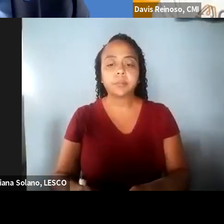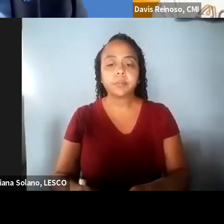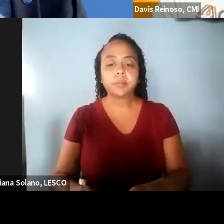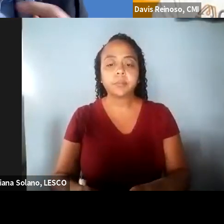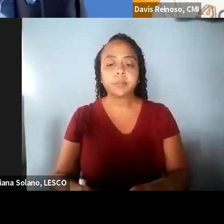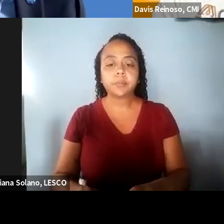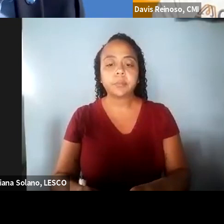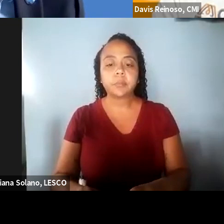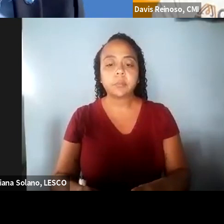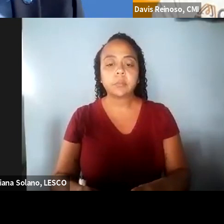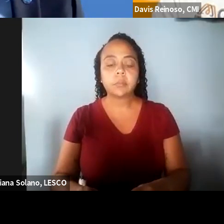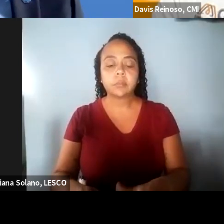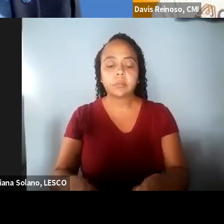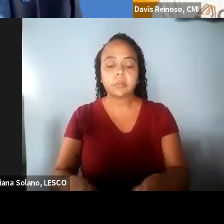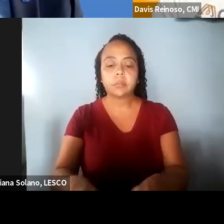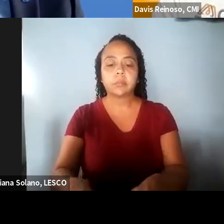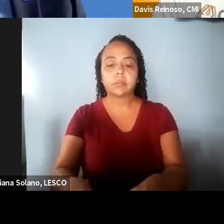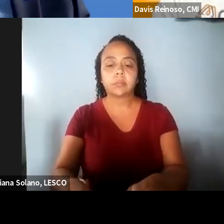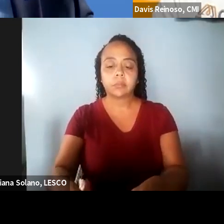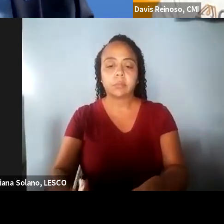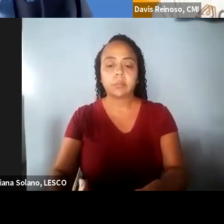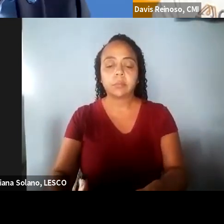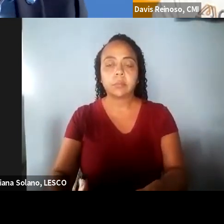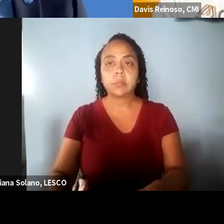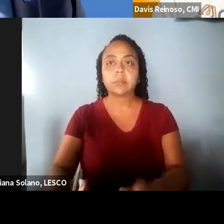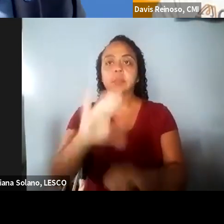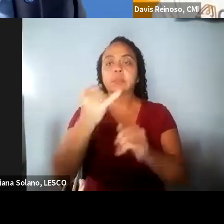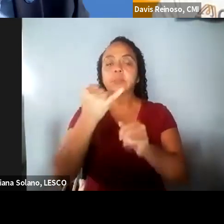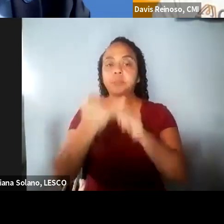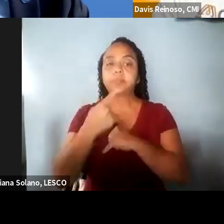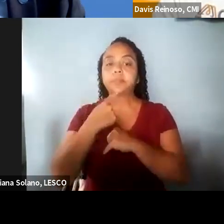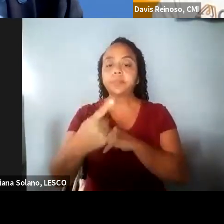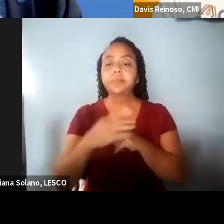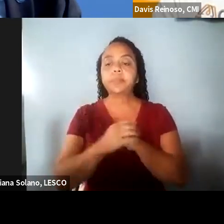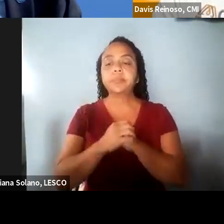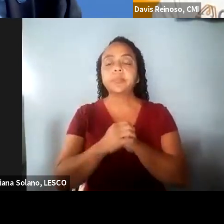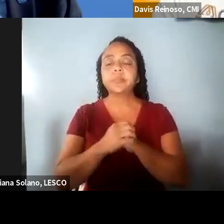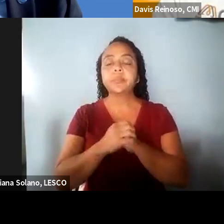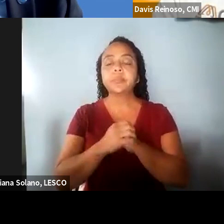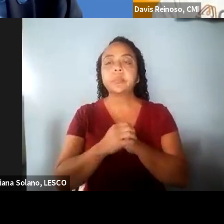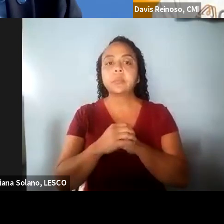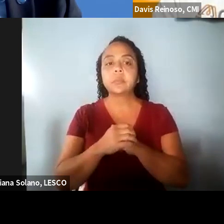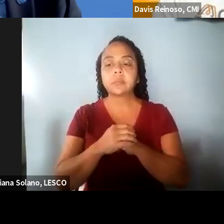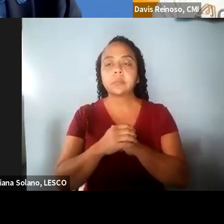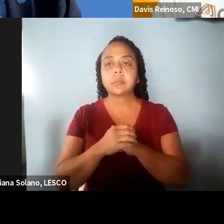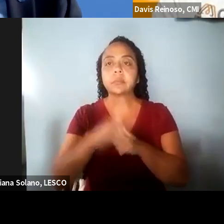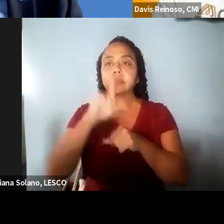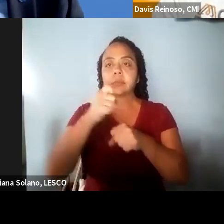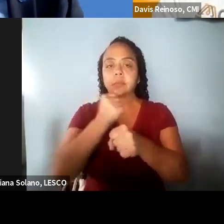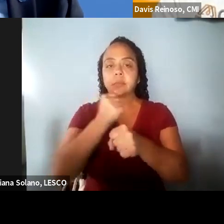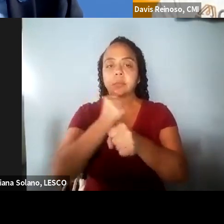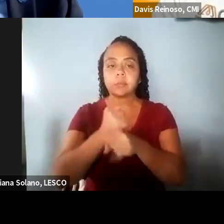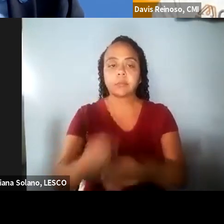guías para informar la inversión pública y por último decir que tenemos que trabajar creo